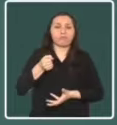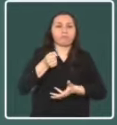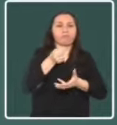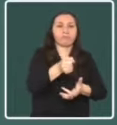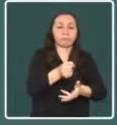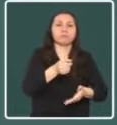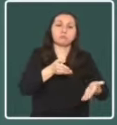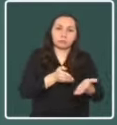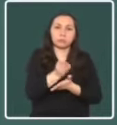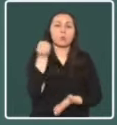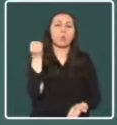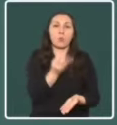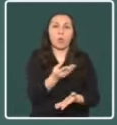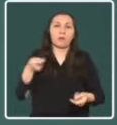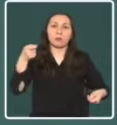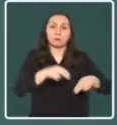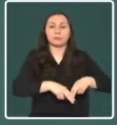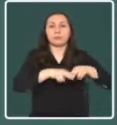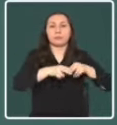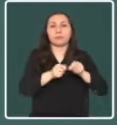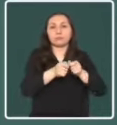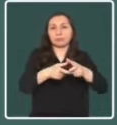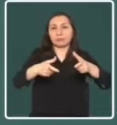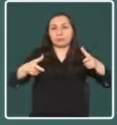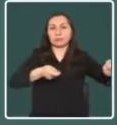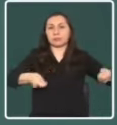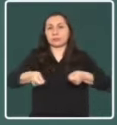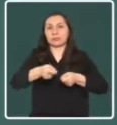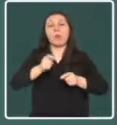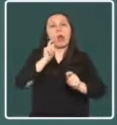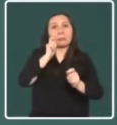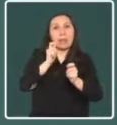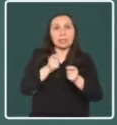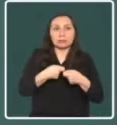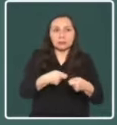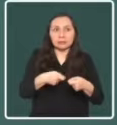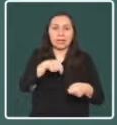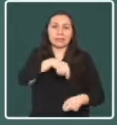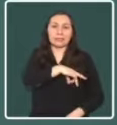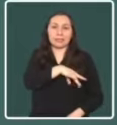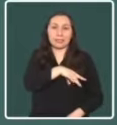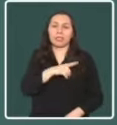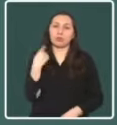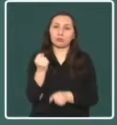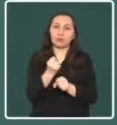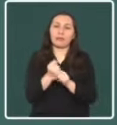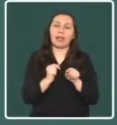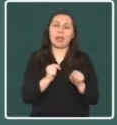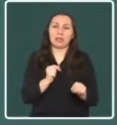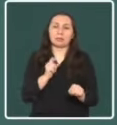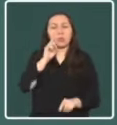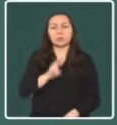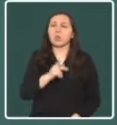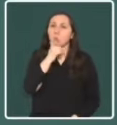facilitar la entrada de nuevos inversionistas expandiendo el ecosistema de capitales de riesgo en Chile. Estamos trabajando en eso